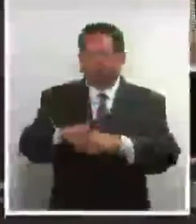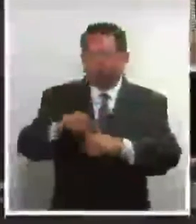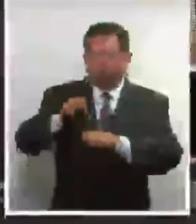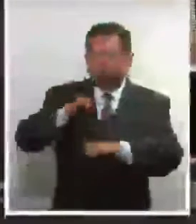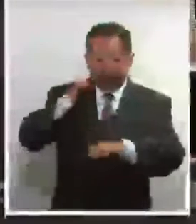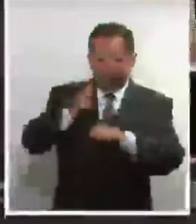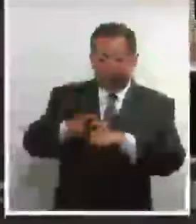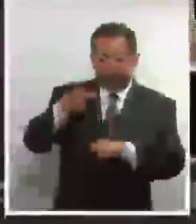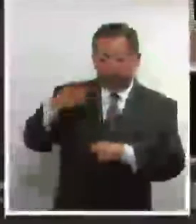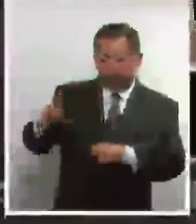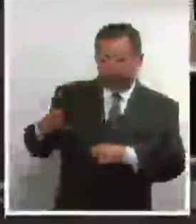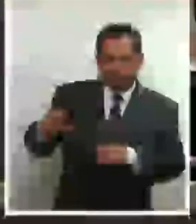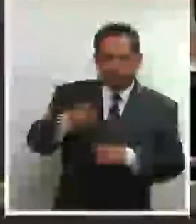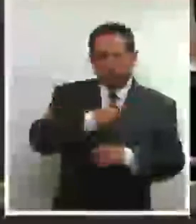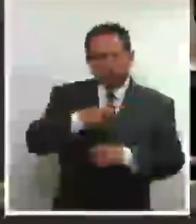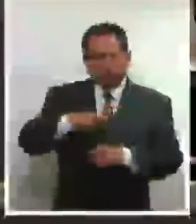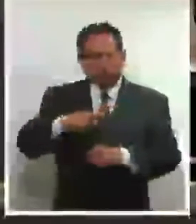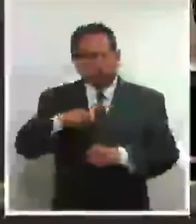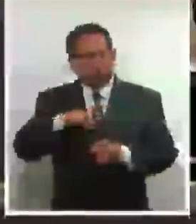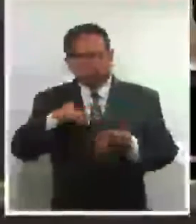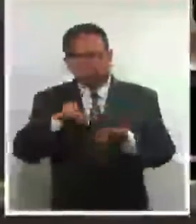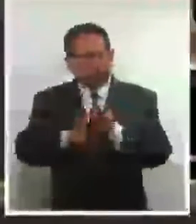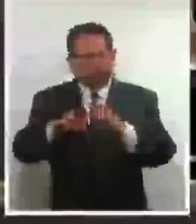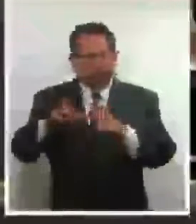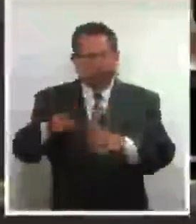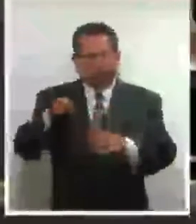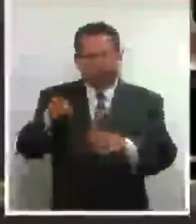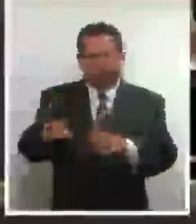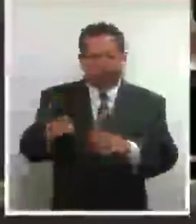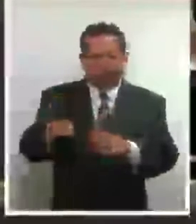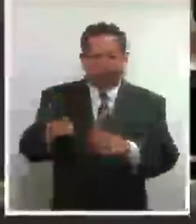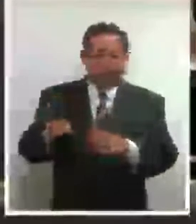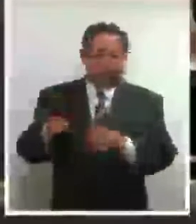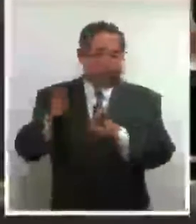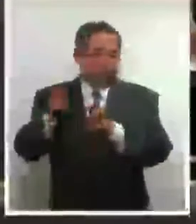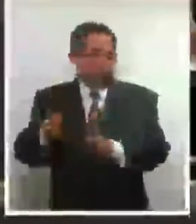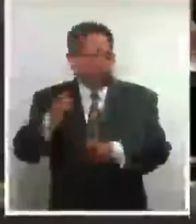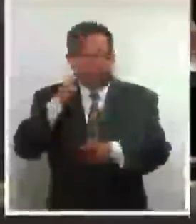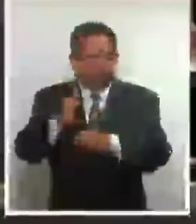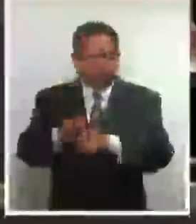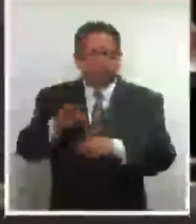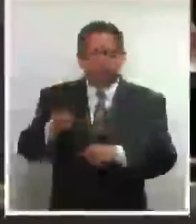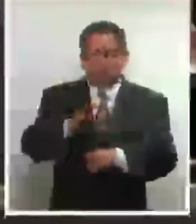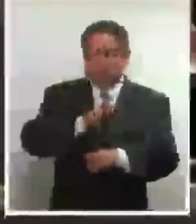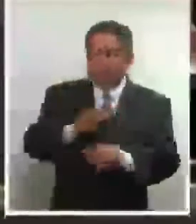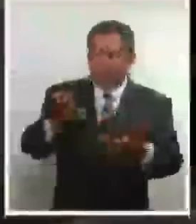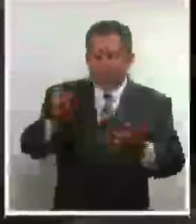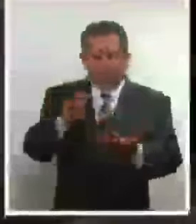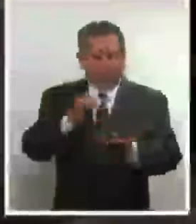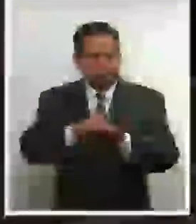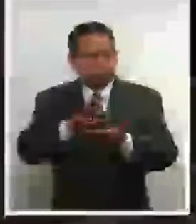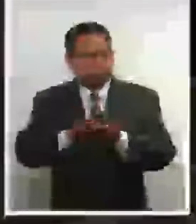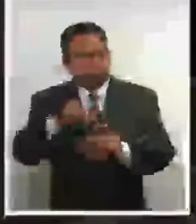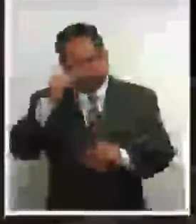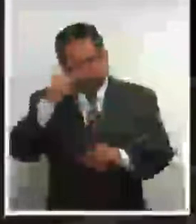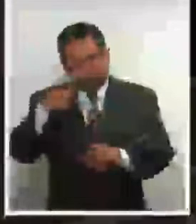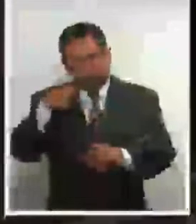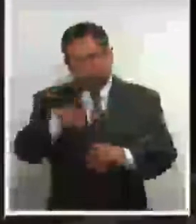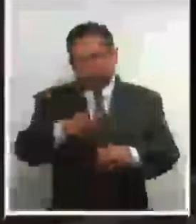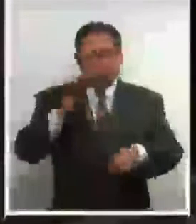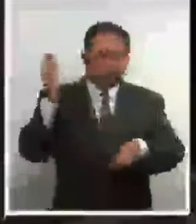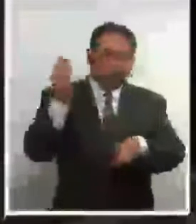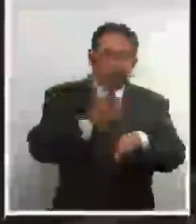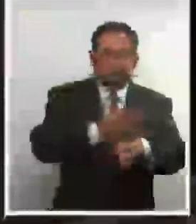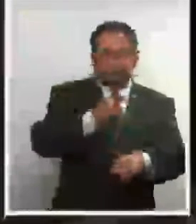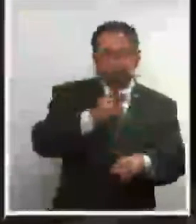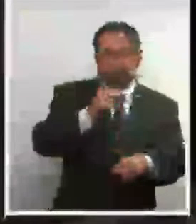de su competencia, debiera tener el ejercicio la competencia para el ejercicio de la